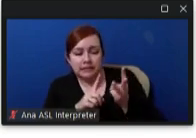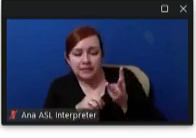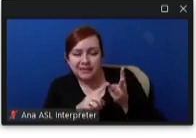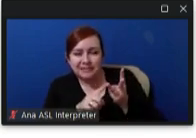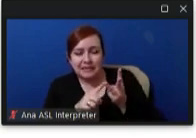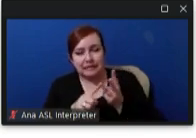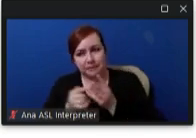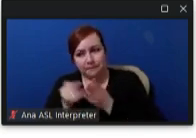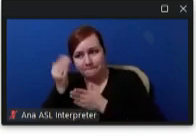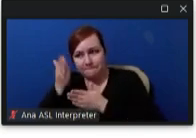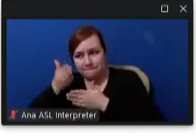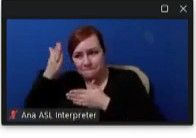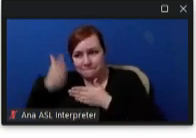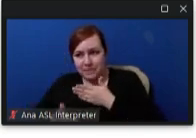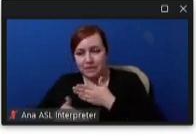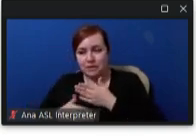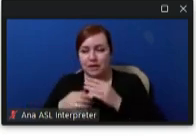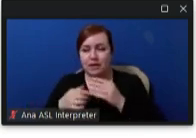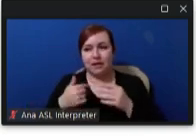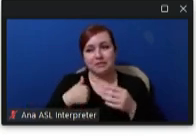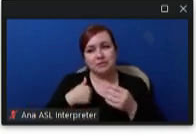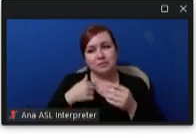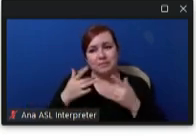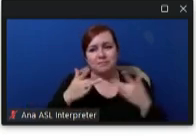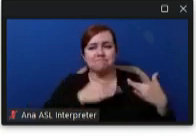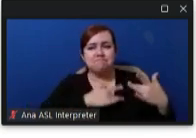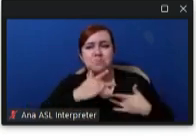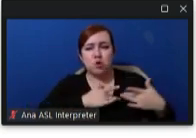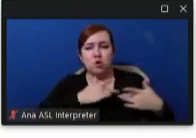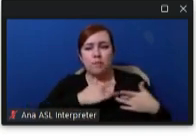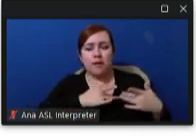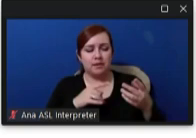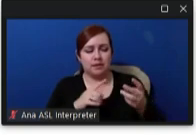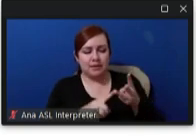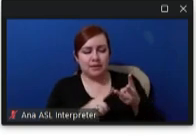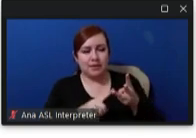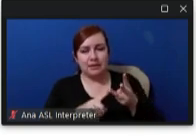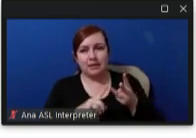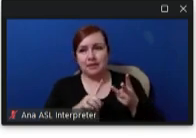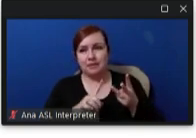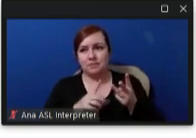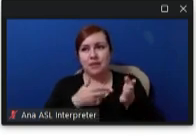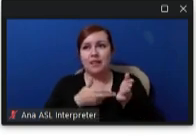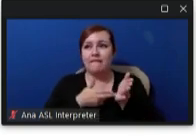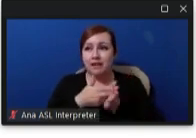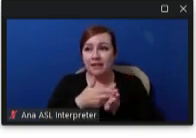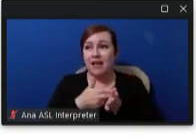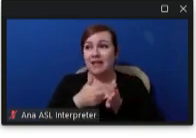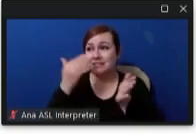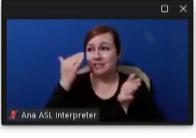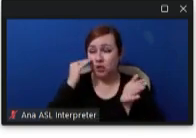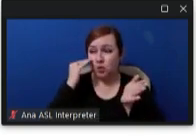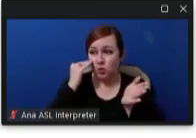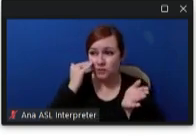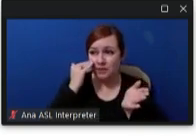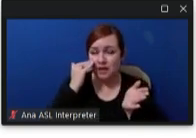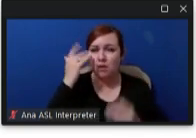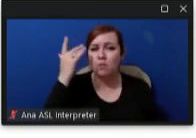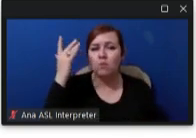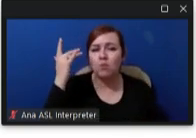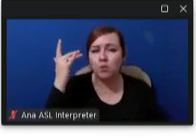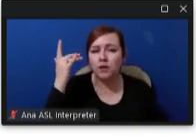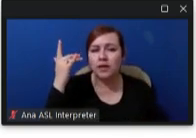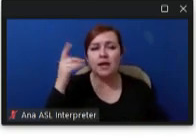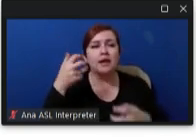es el que a mí más me preocupa como relator, de que la verdad se conozca. ¿Por qué razón? Porque el problema